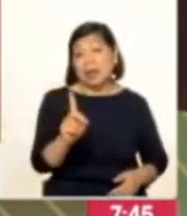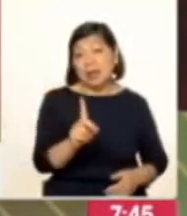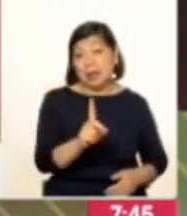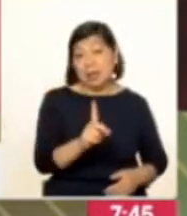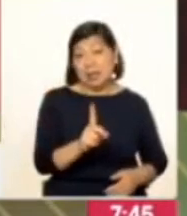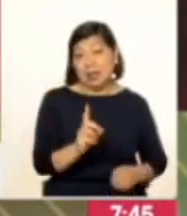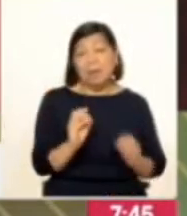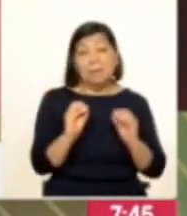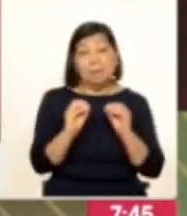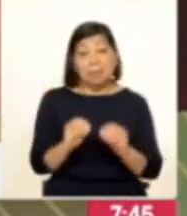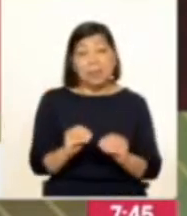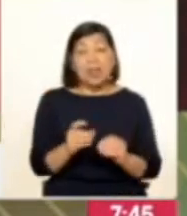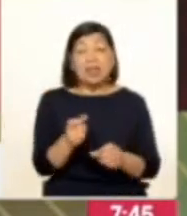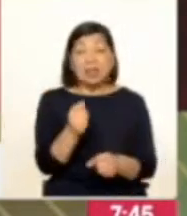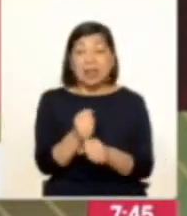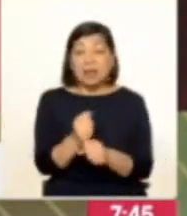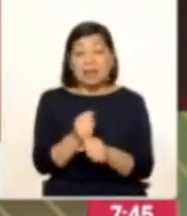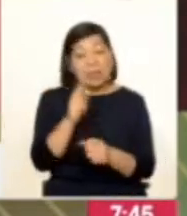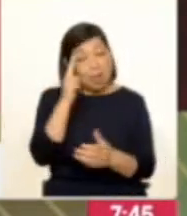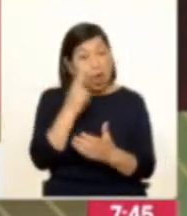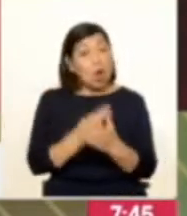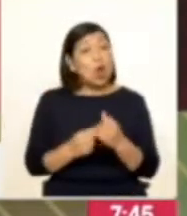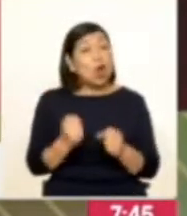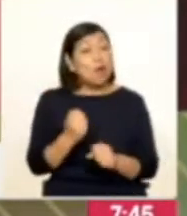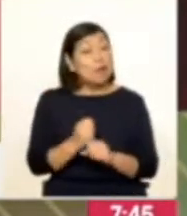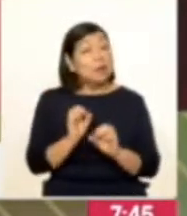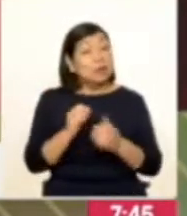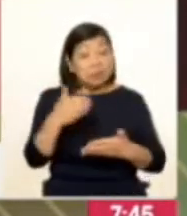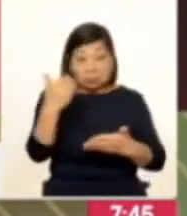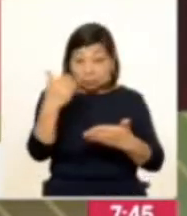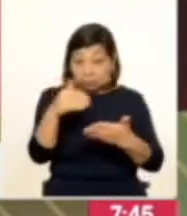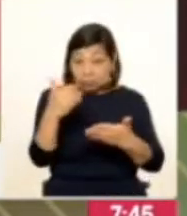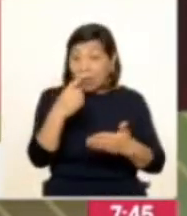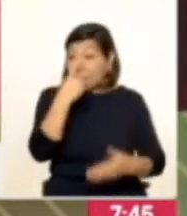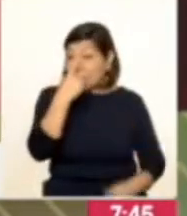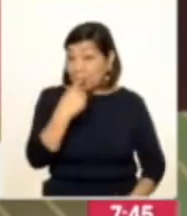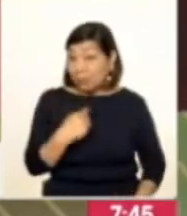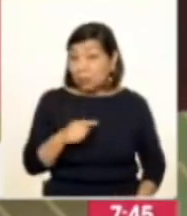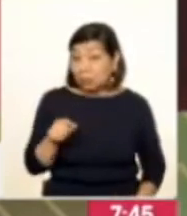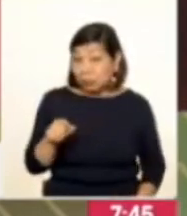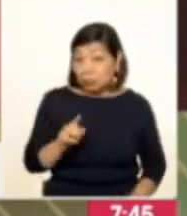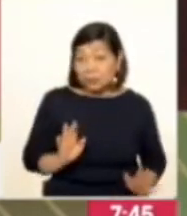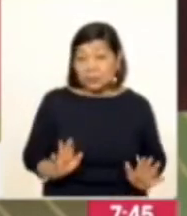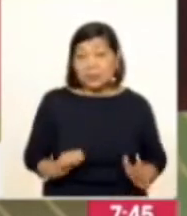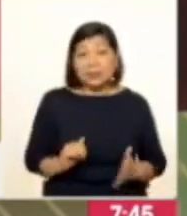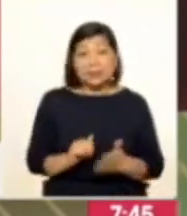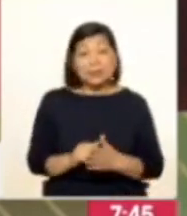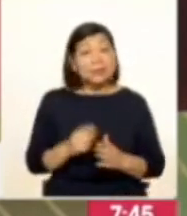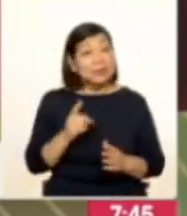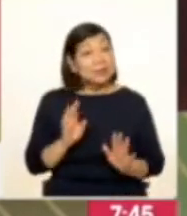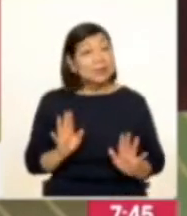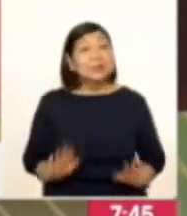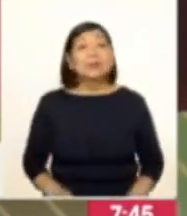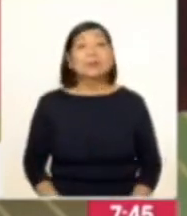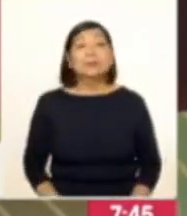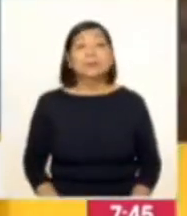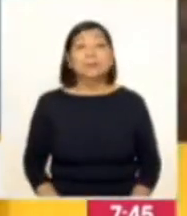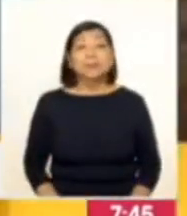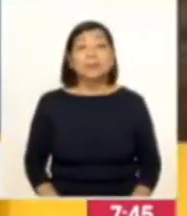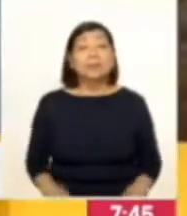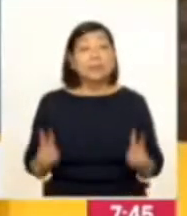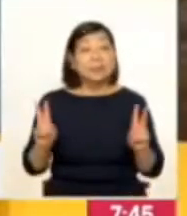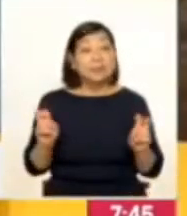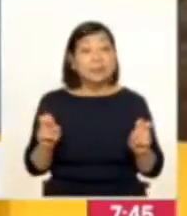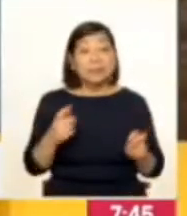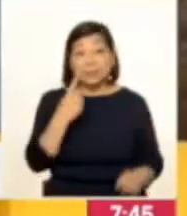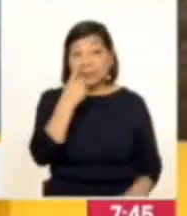las designaciones de sus funcionarios de confianza a ver si cumplen o no con el perfil entonces esperamos Pues que guerra vizada no mate gente Bueno ahorita hay un tema